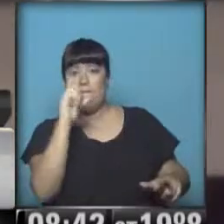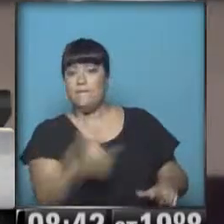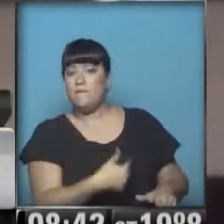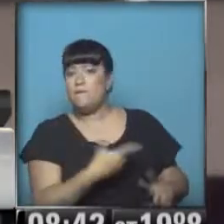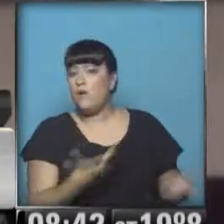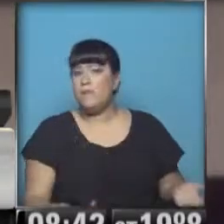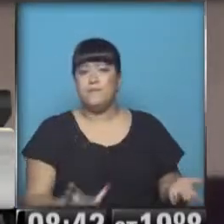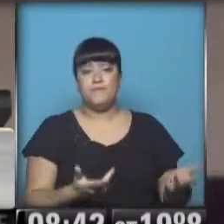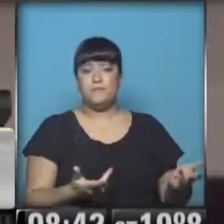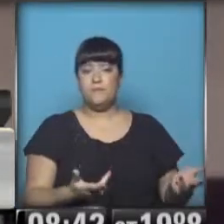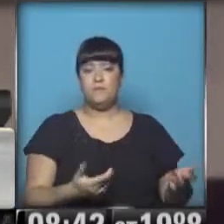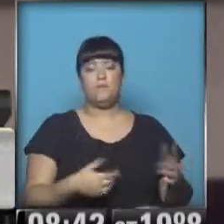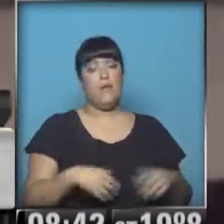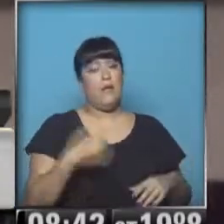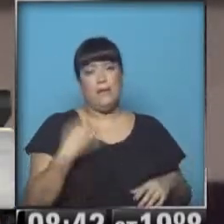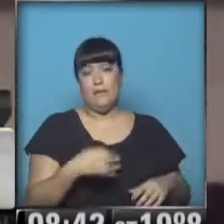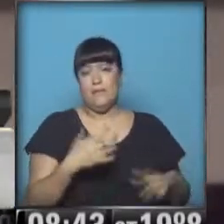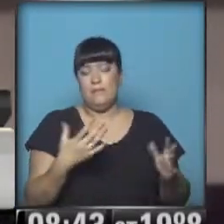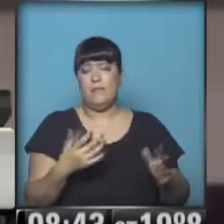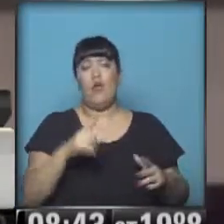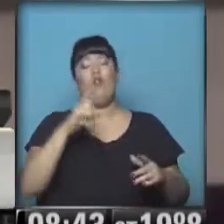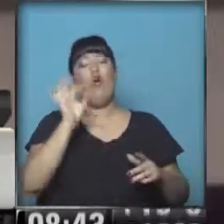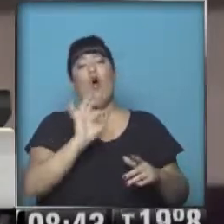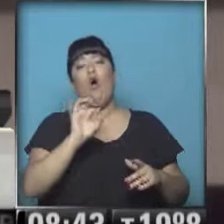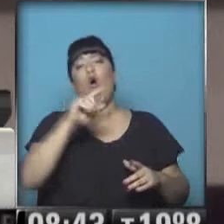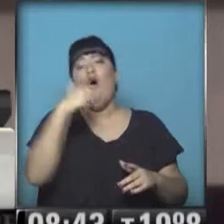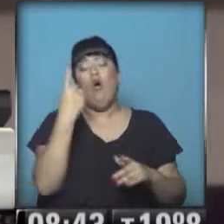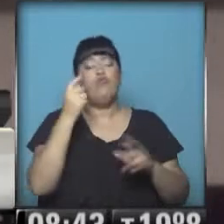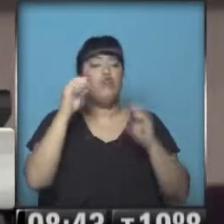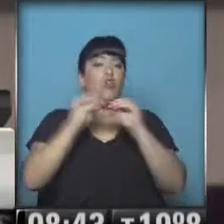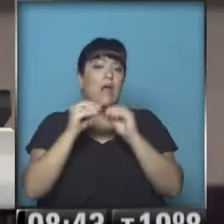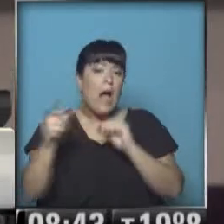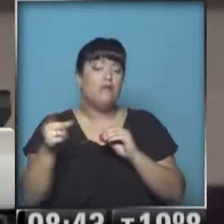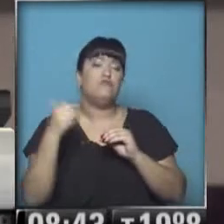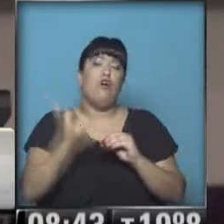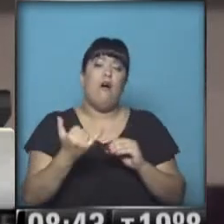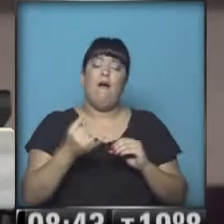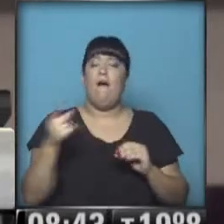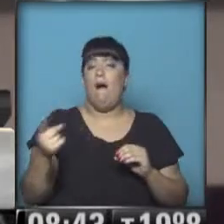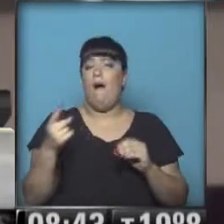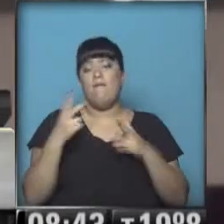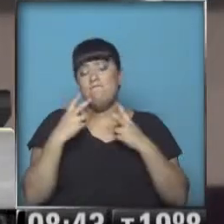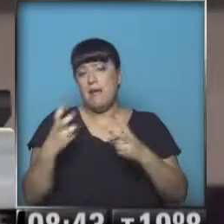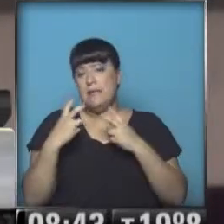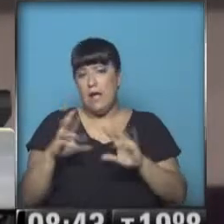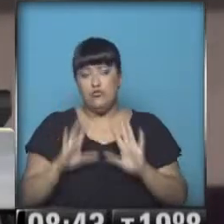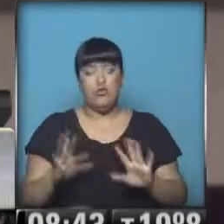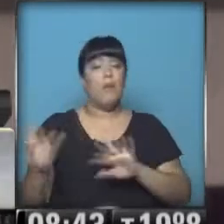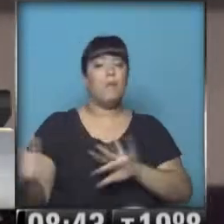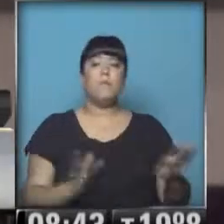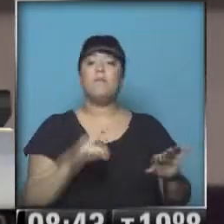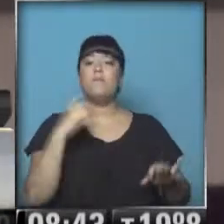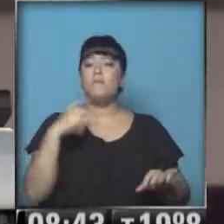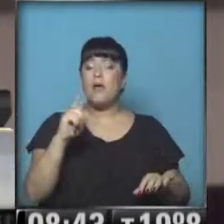uno ve qué bueno qué más hay que probar en algunos casos que hay casos en los que hay requerimientos de investigación lo importante no es